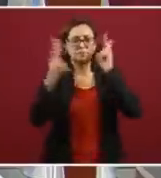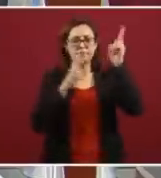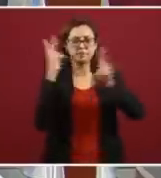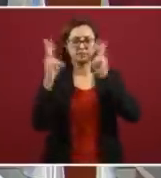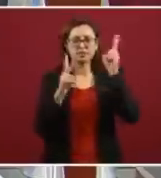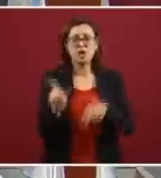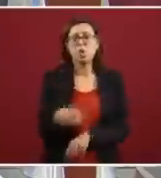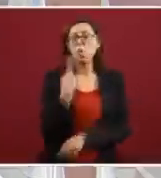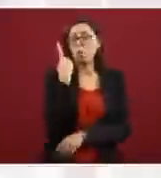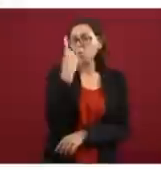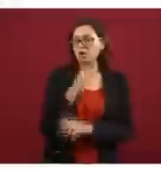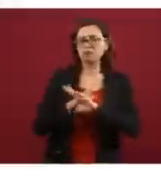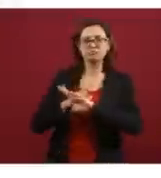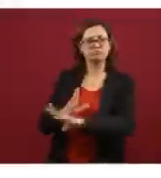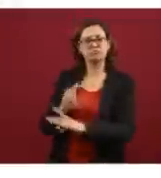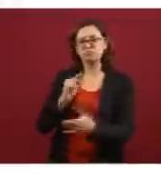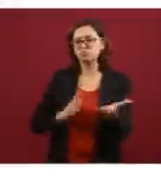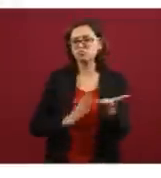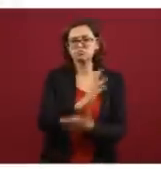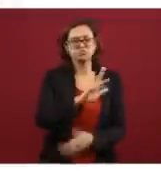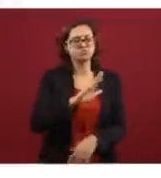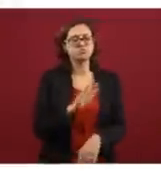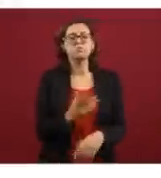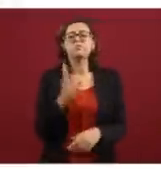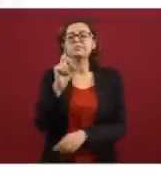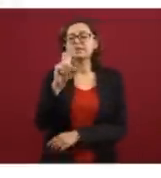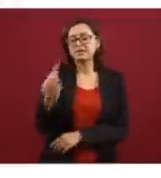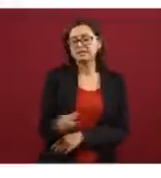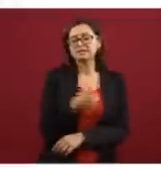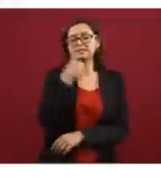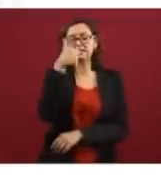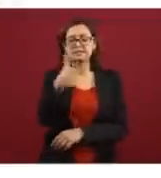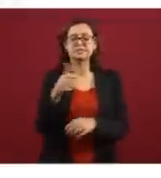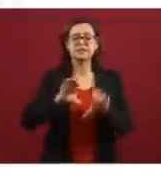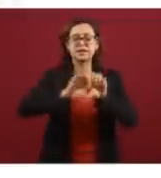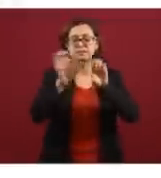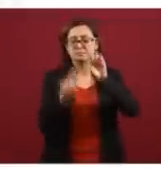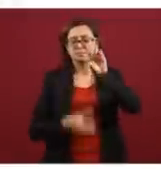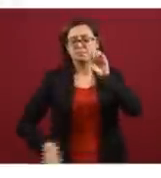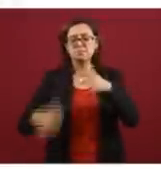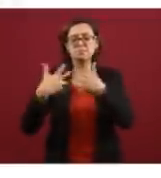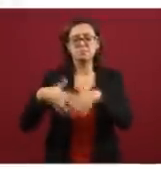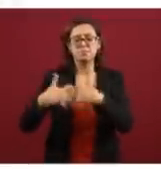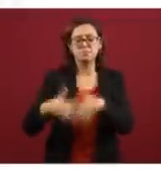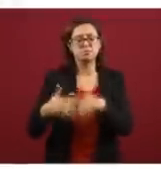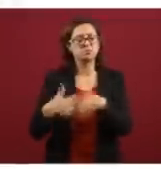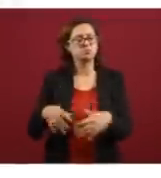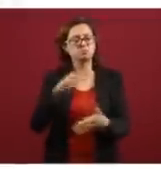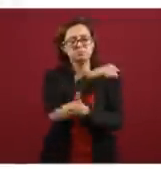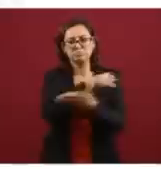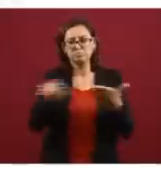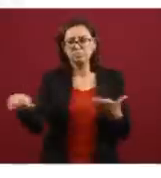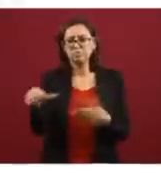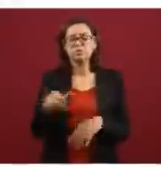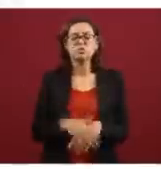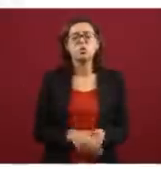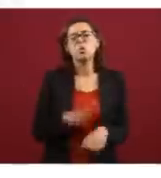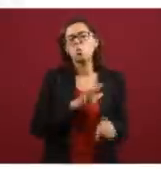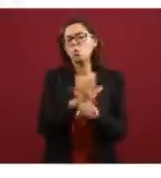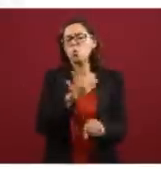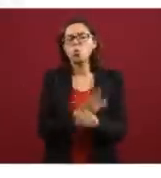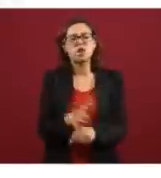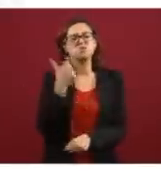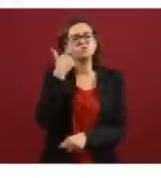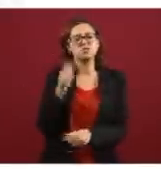gasolinera no se dejó verificar, 36 mangueras bombas fueron inmovilizadas. La que no se dejó verificar es Juana Rosalía